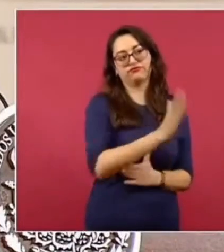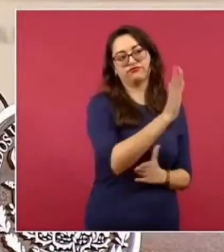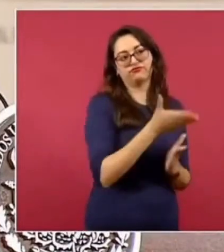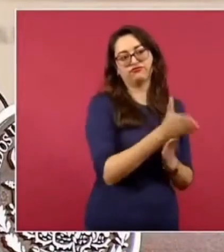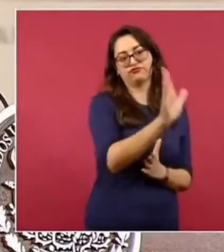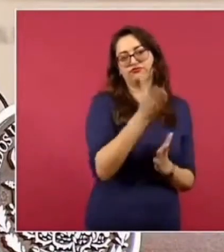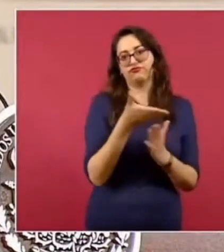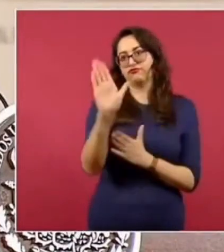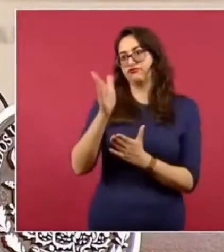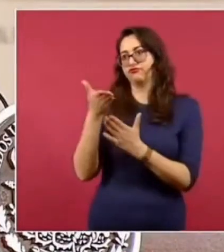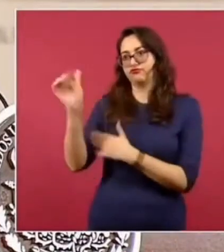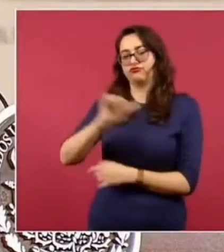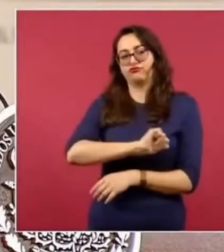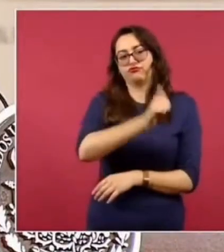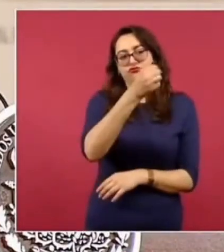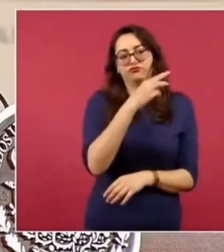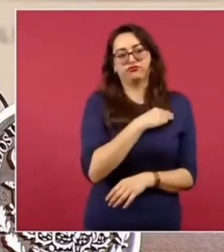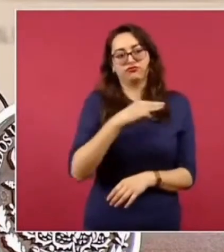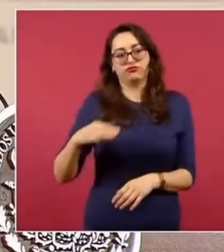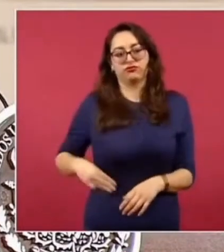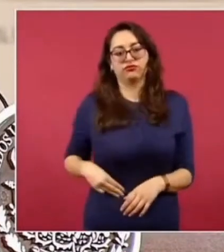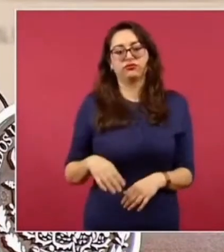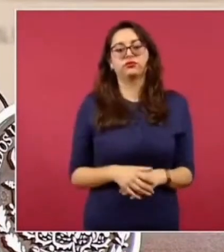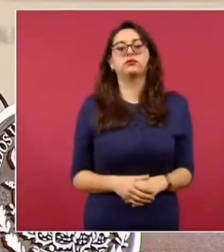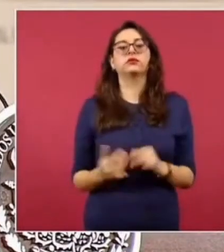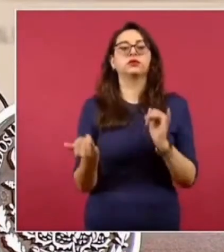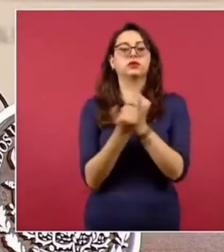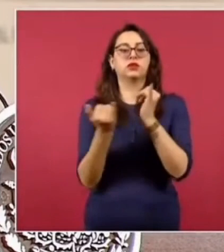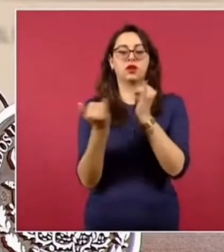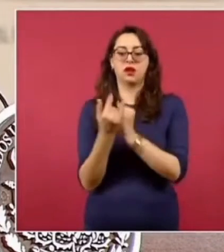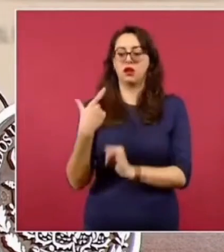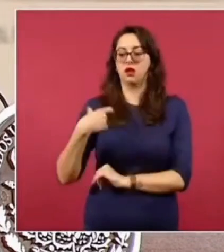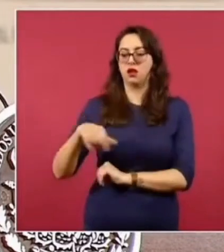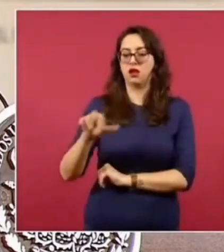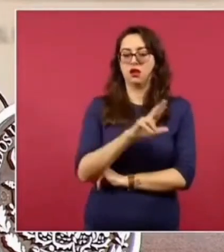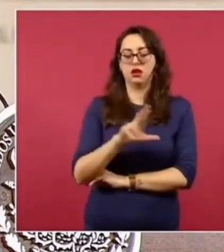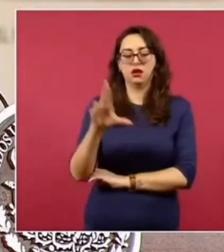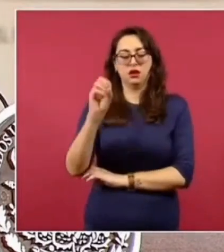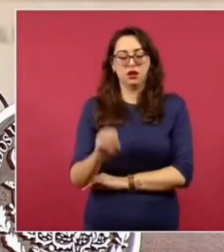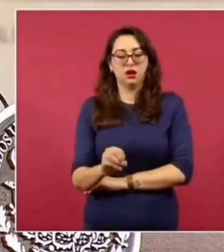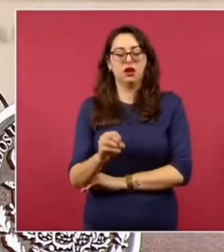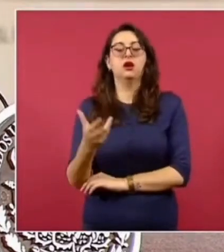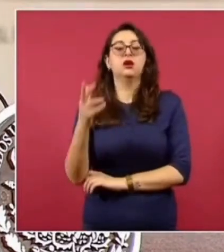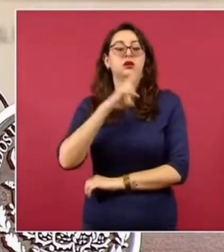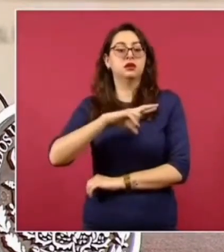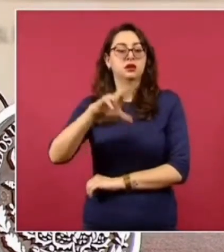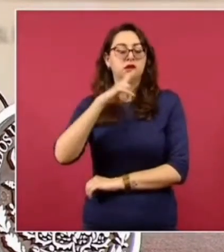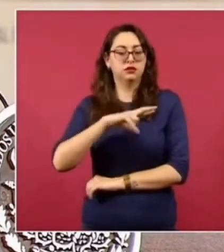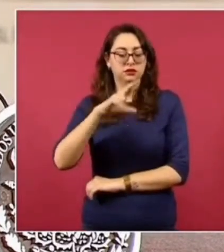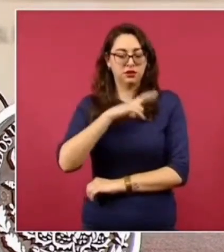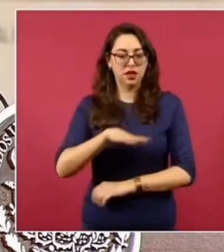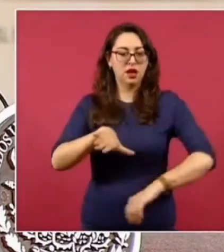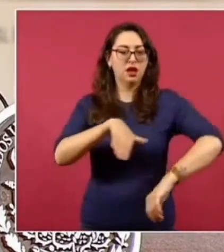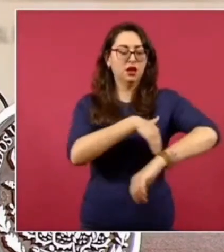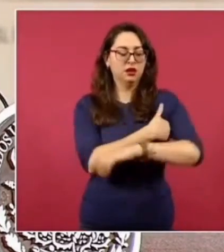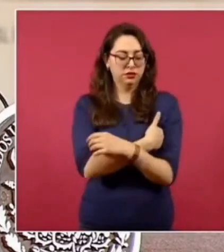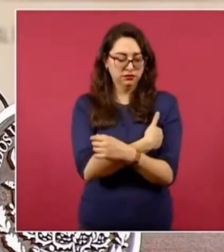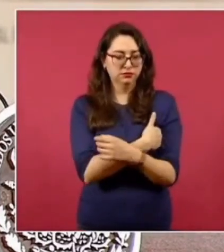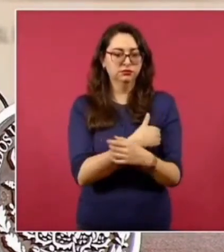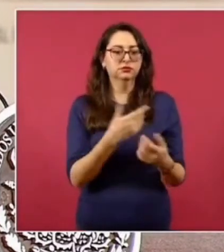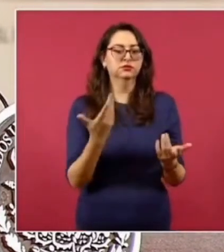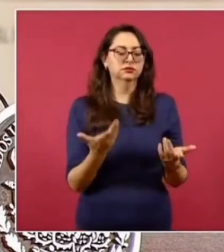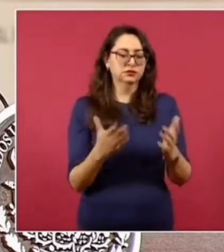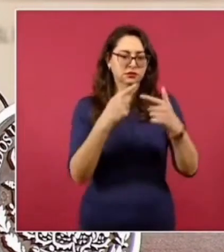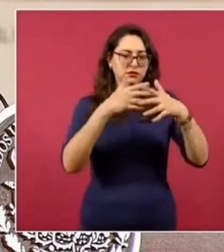del estado. Y lo mismo en Quintana Roo, donde se arrendó un almacén de 1,212 metros cuadrados para almacenamiento y 200 metros cuadrados